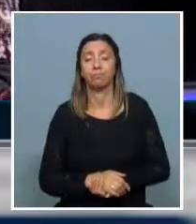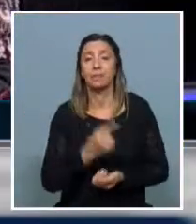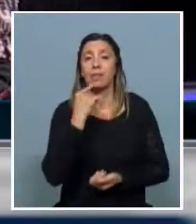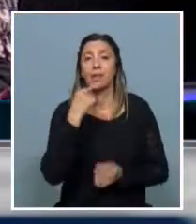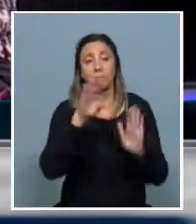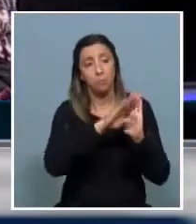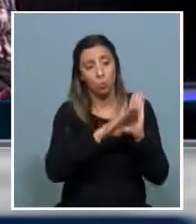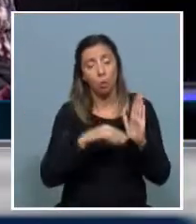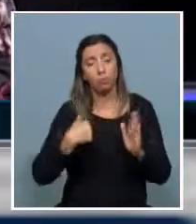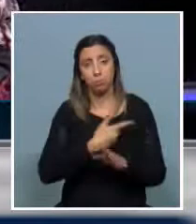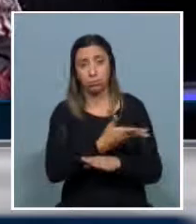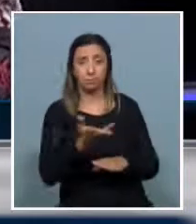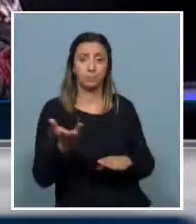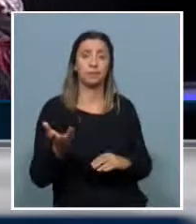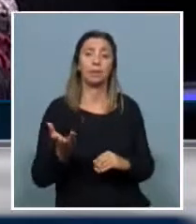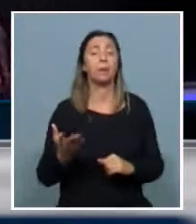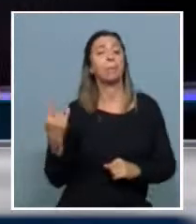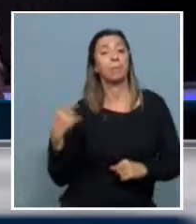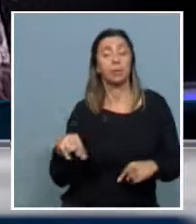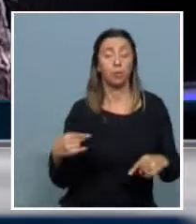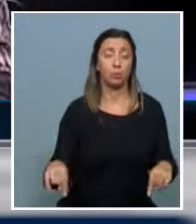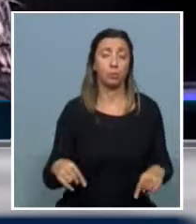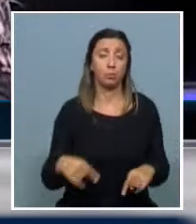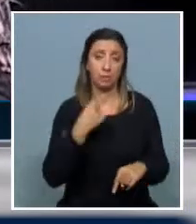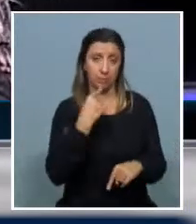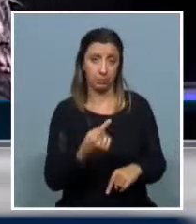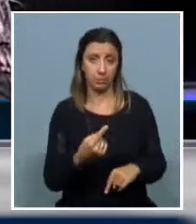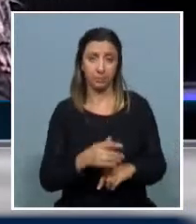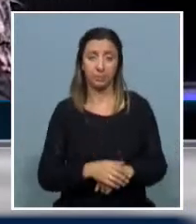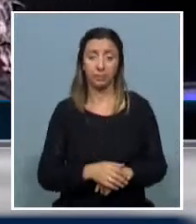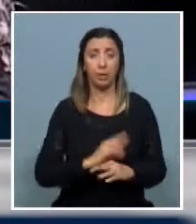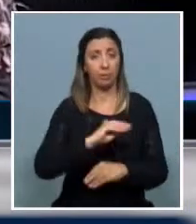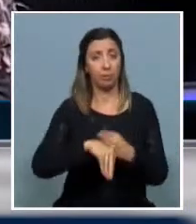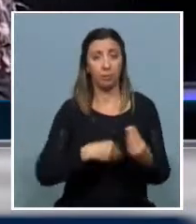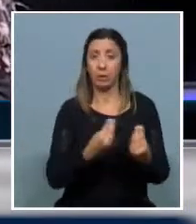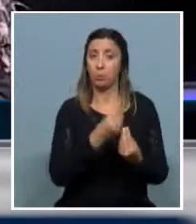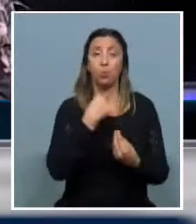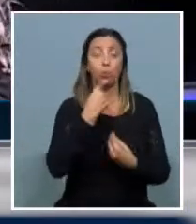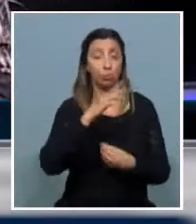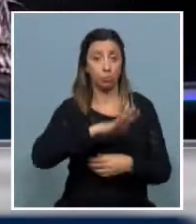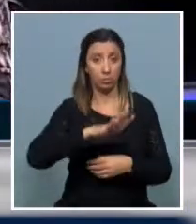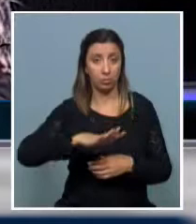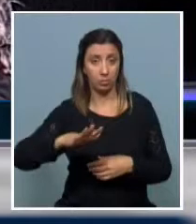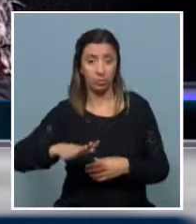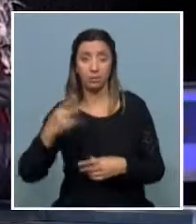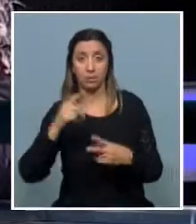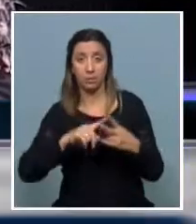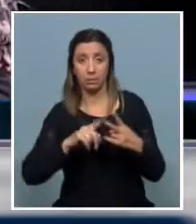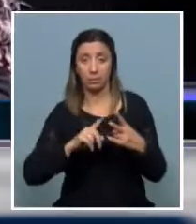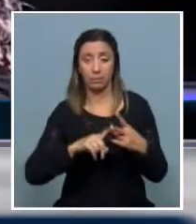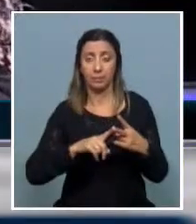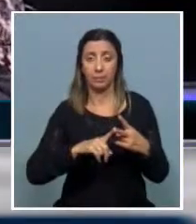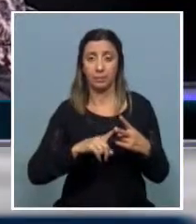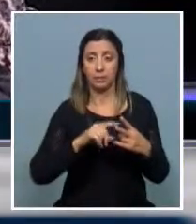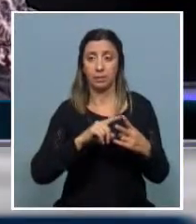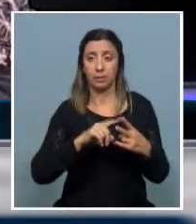los parámetros generales. El primer requisito habla de familia numerosa. El segundo es que